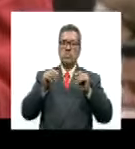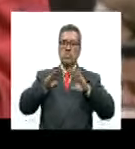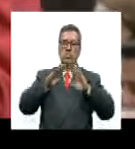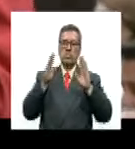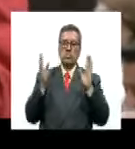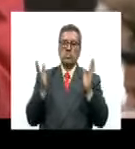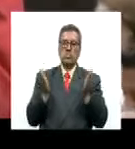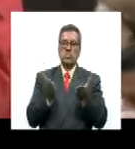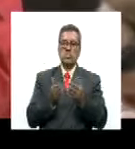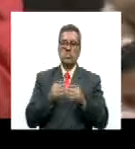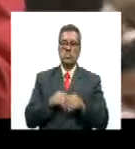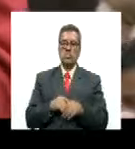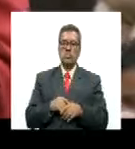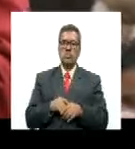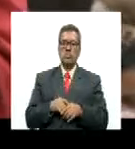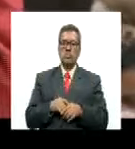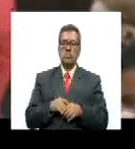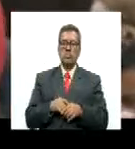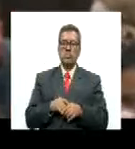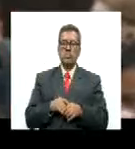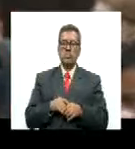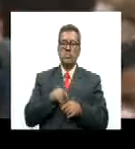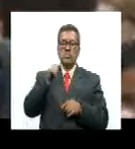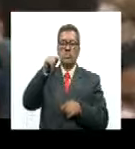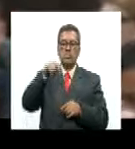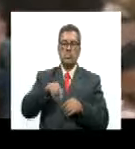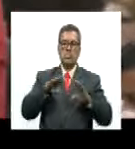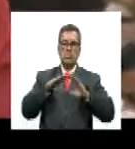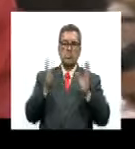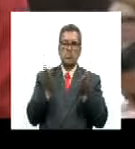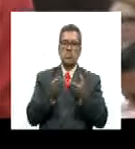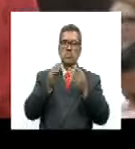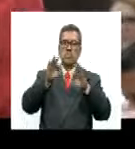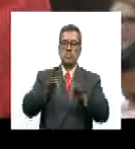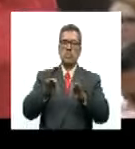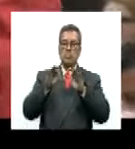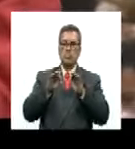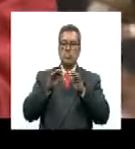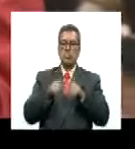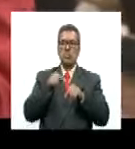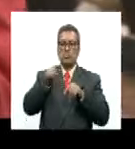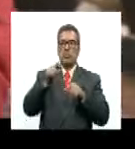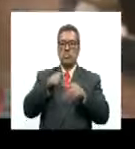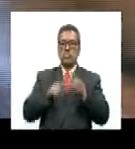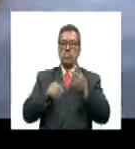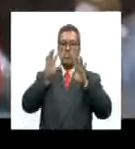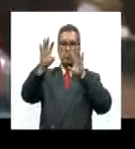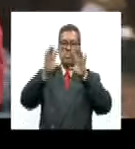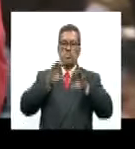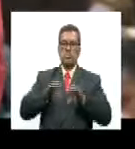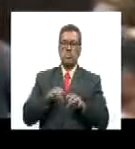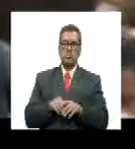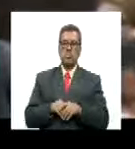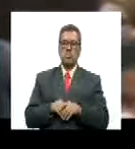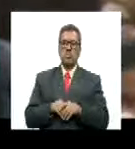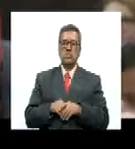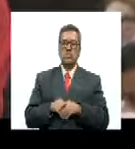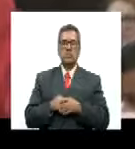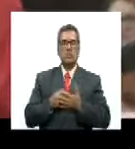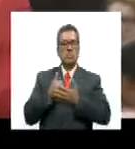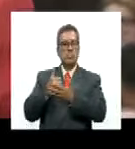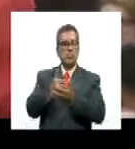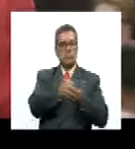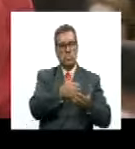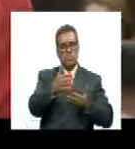planeta. Y en el planeta especialmente con aquellas naciones que comparten con